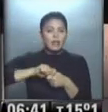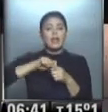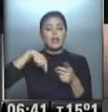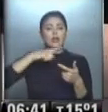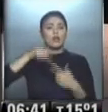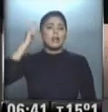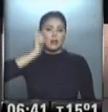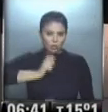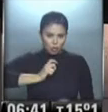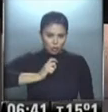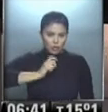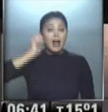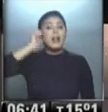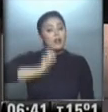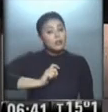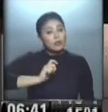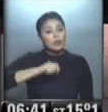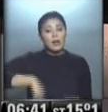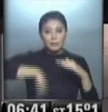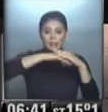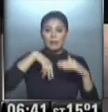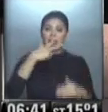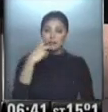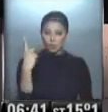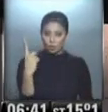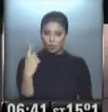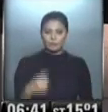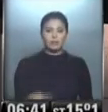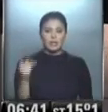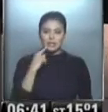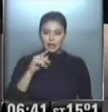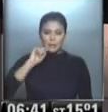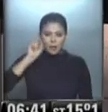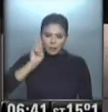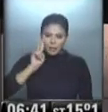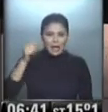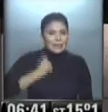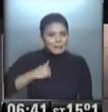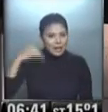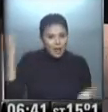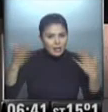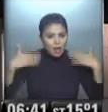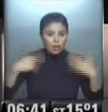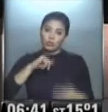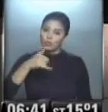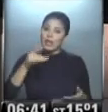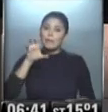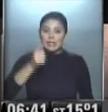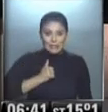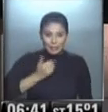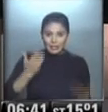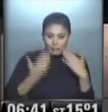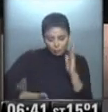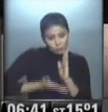La Rioja. La Rioja, querida, 31 de máxima, ¿eh? Y Catamarca, qué ¿viste? Calor. Sí, se va para arriba en Catamarca